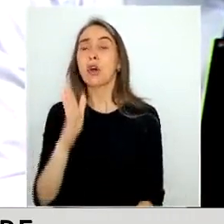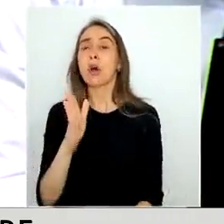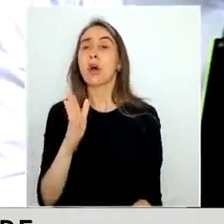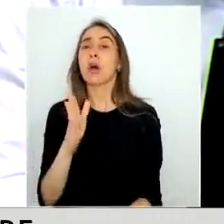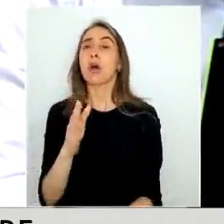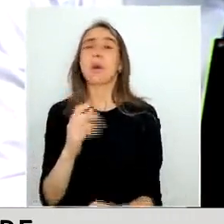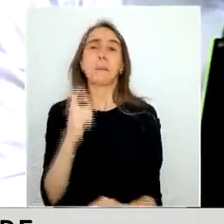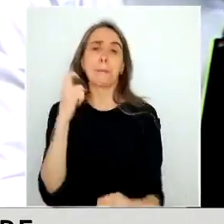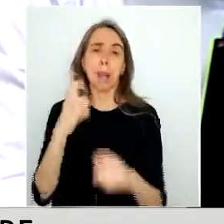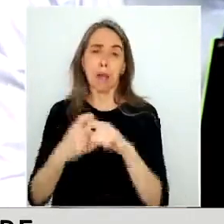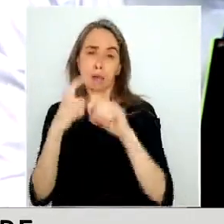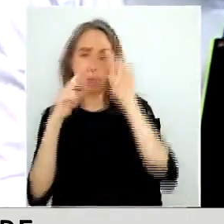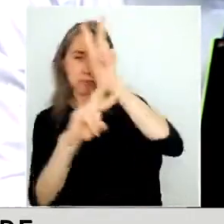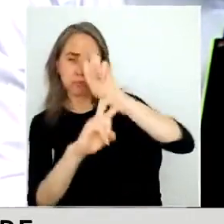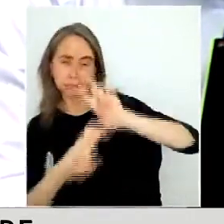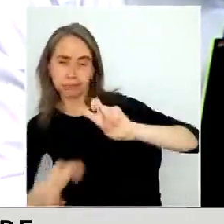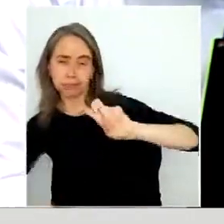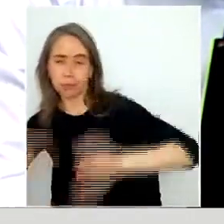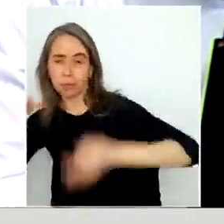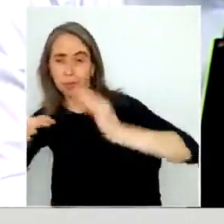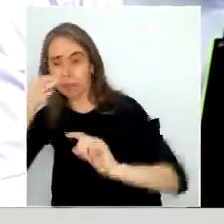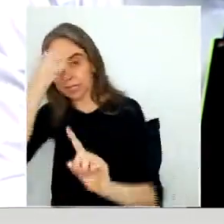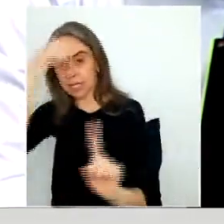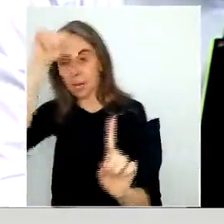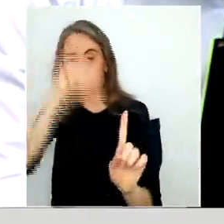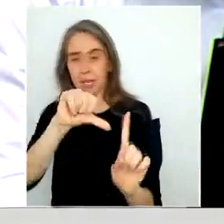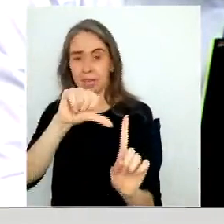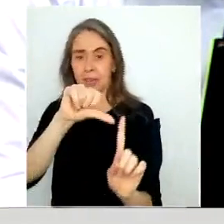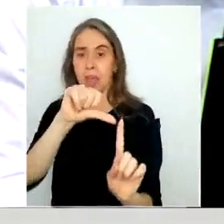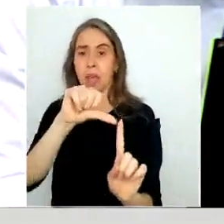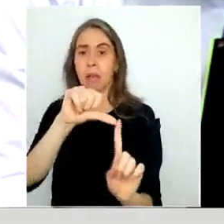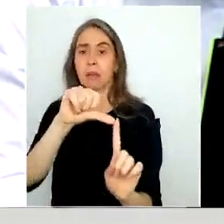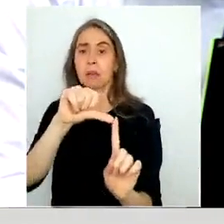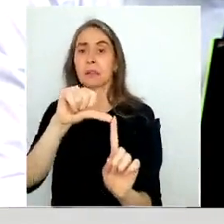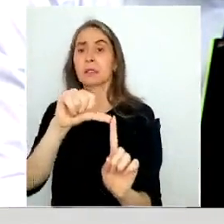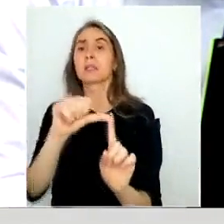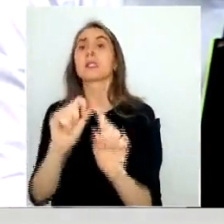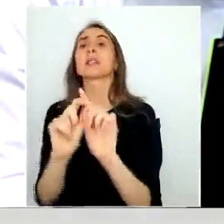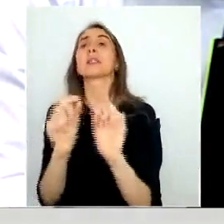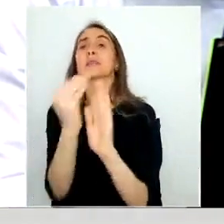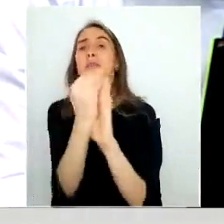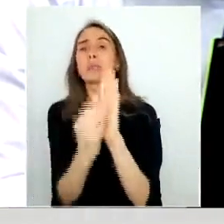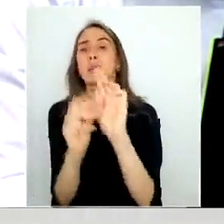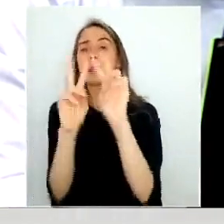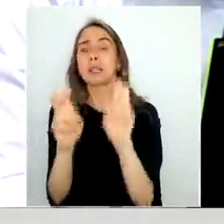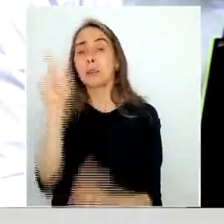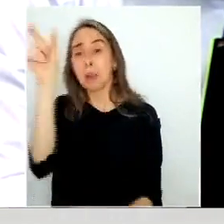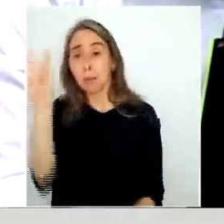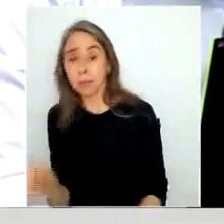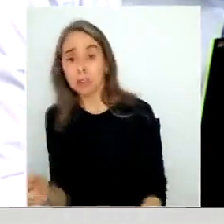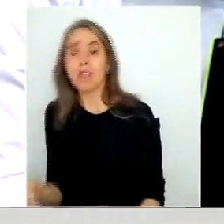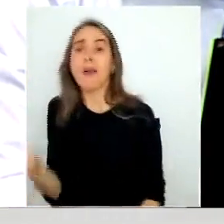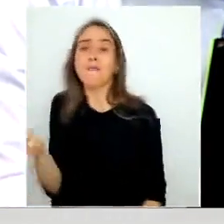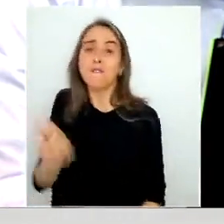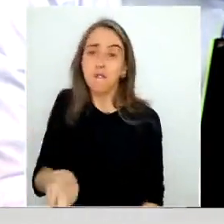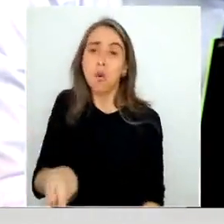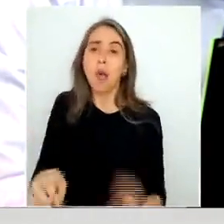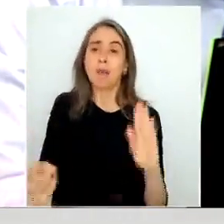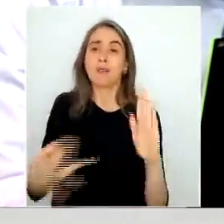penal eh particularmente tratando materias de reincidencia de imputados